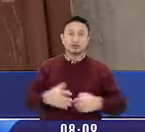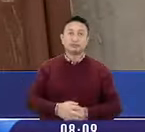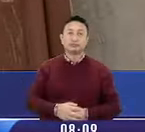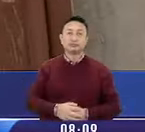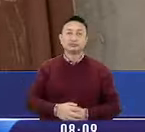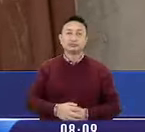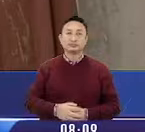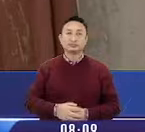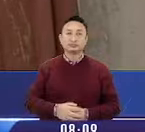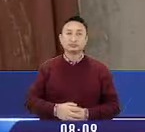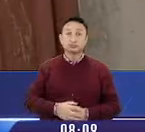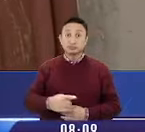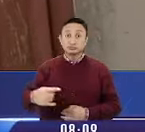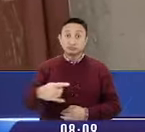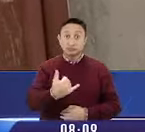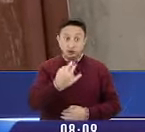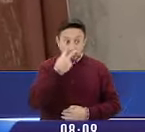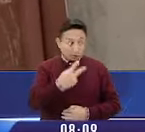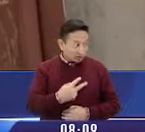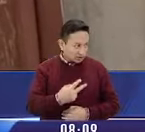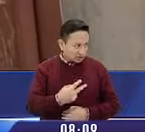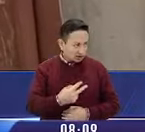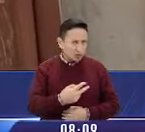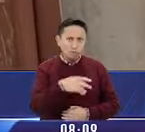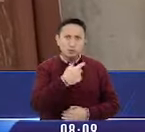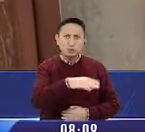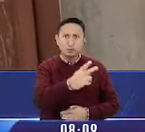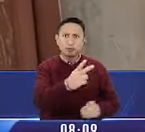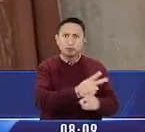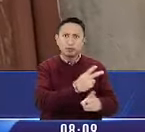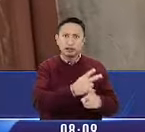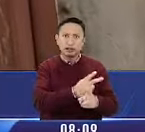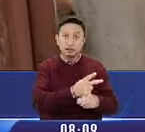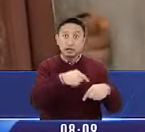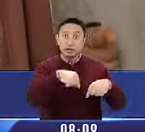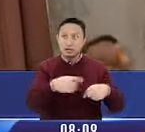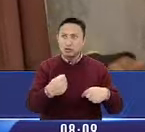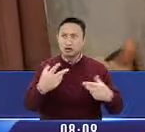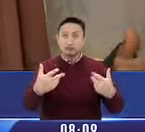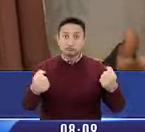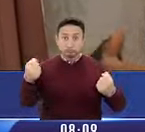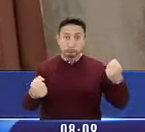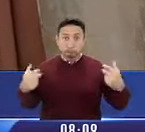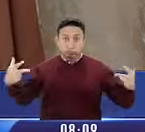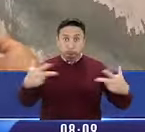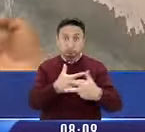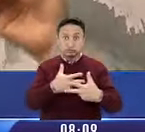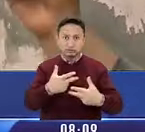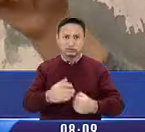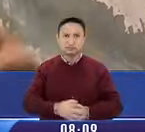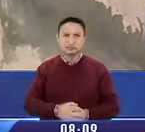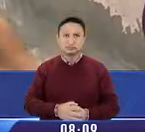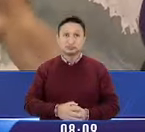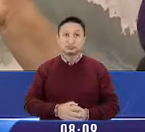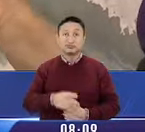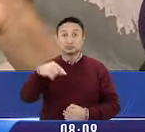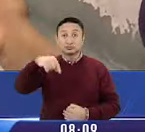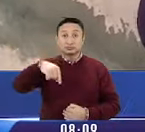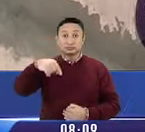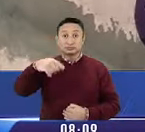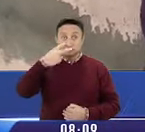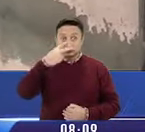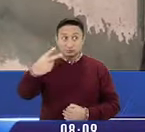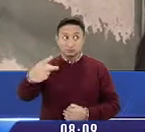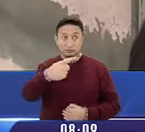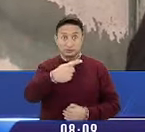Claro, muchísimo, y ahorita que le quedo viendo es mucho peligro, porque bastante, circula bastante el carro por aquí. Imagínense, por aquí también, como usted